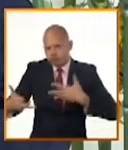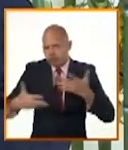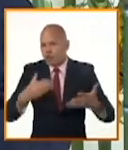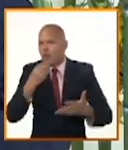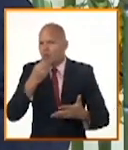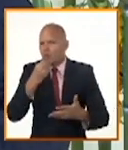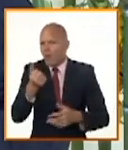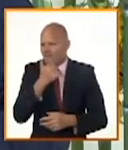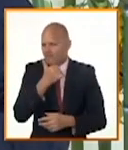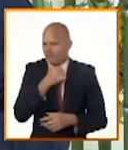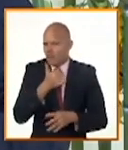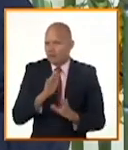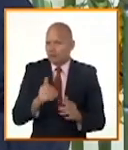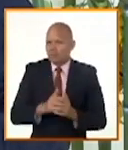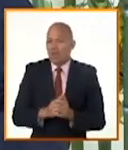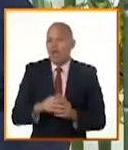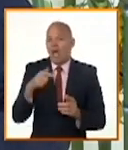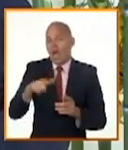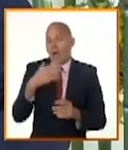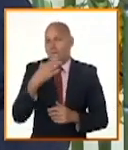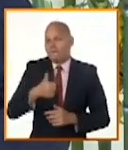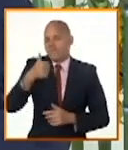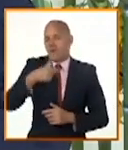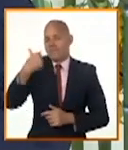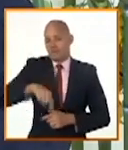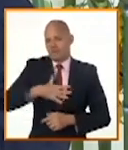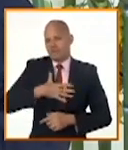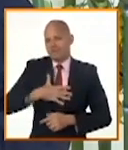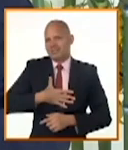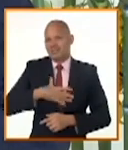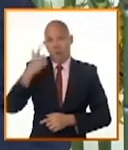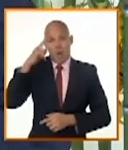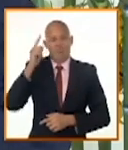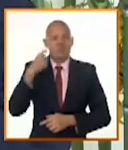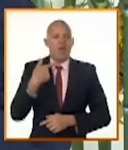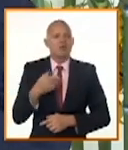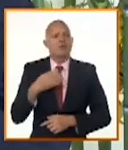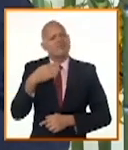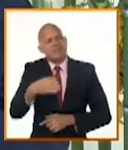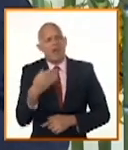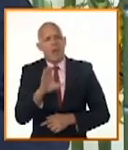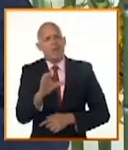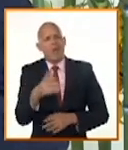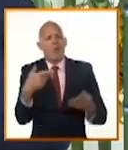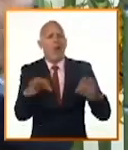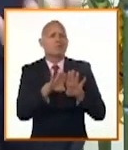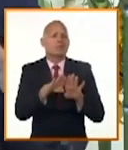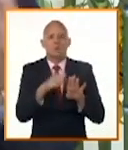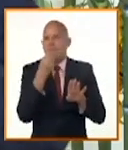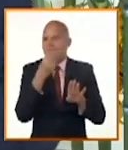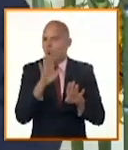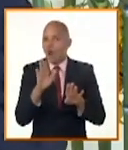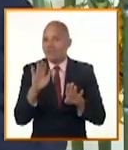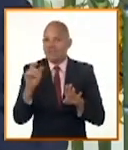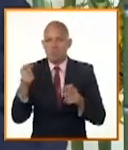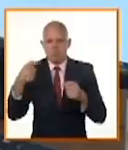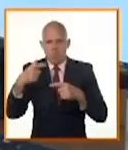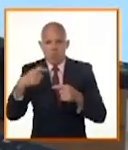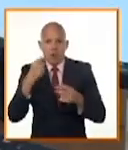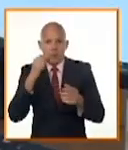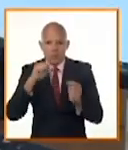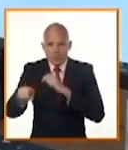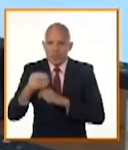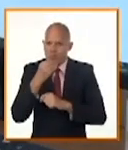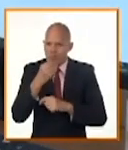canales de pago electrónico que beneficia al cliente a la hora de determinar De dónde procede y hacia dónde va una